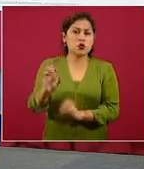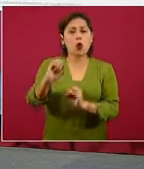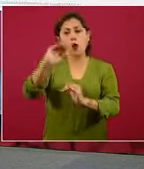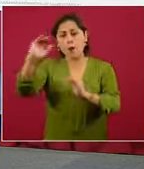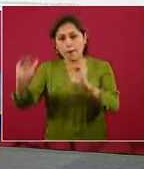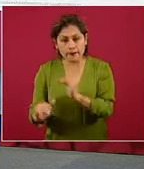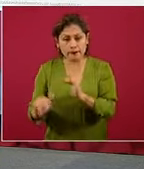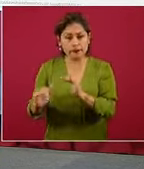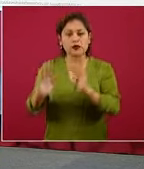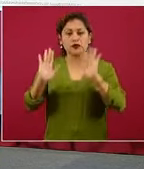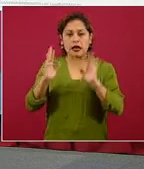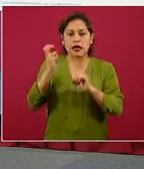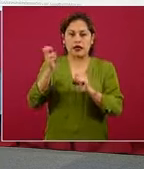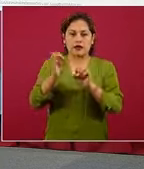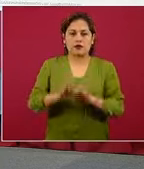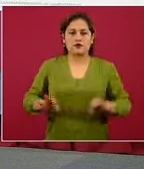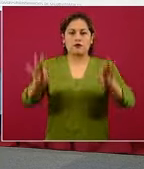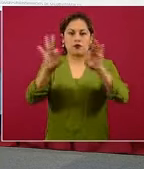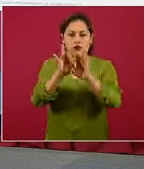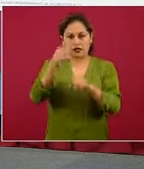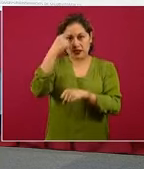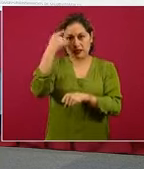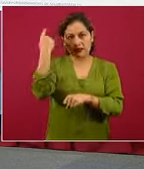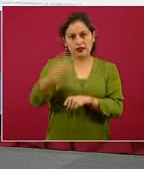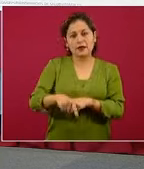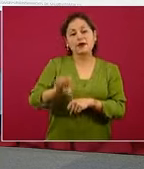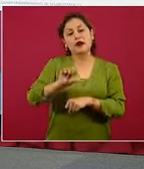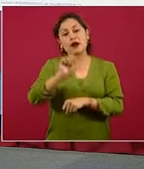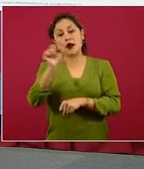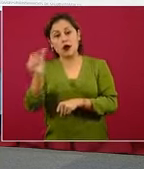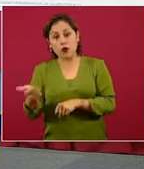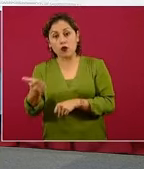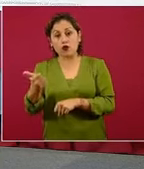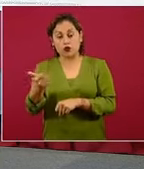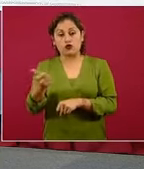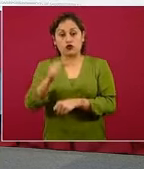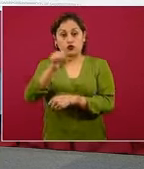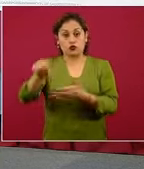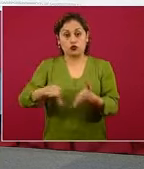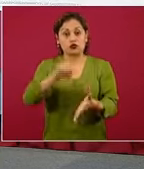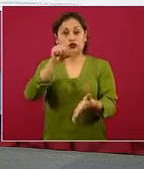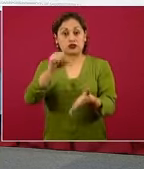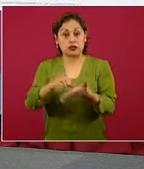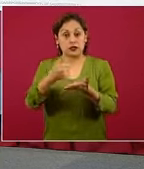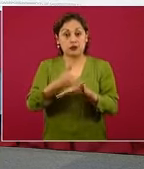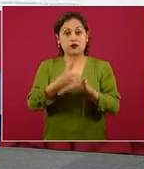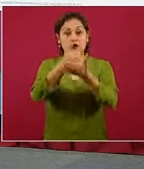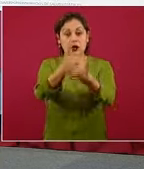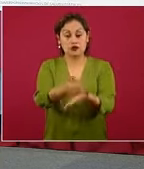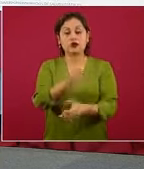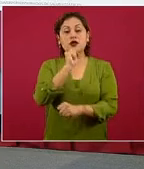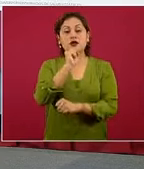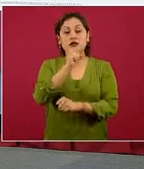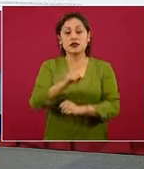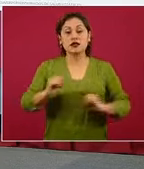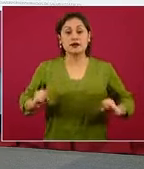es importante la intervención de los centros reguladores de urgencias médicas, así como los acuerdos